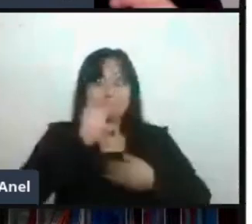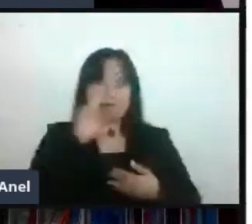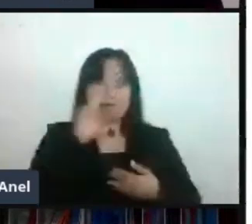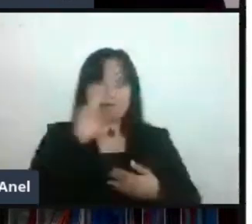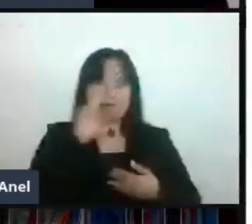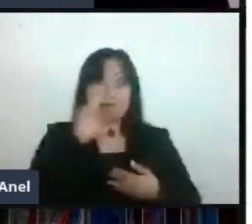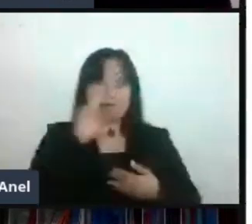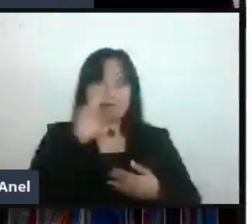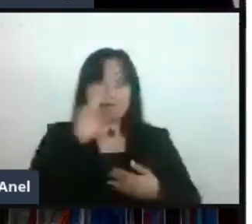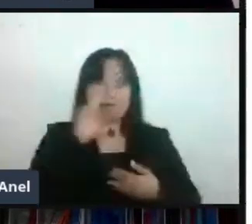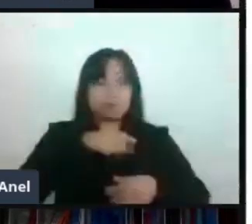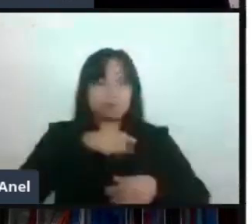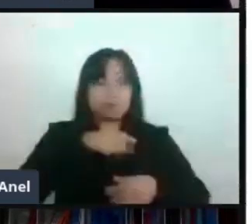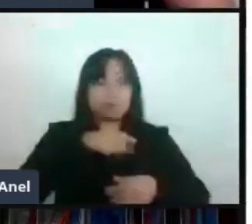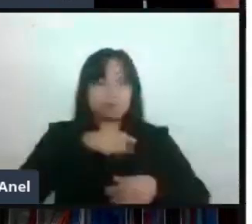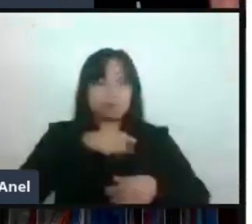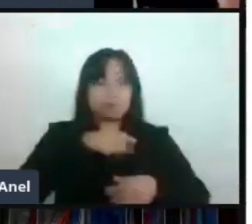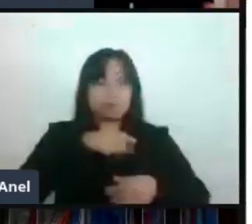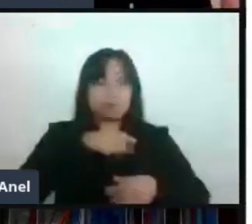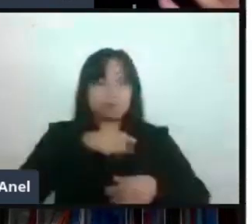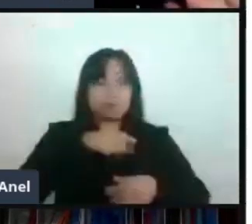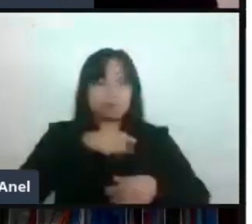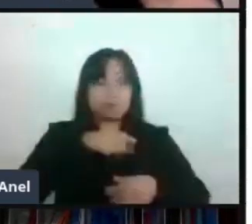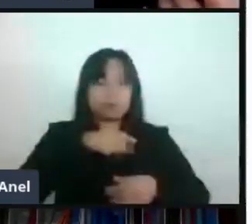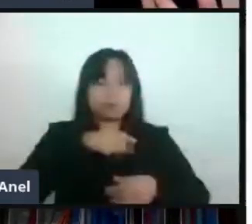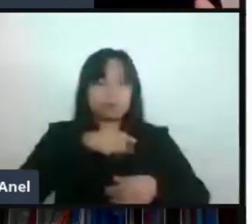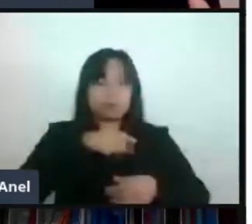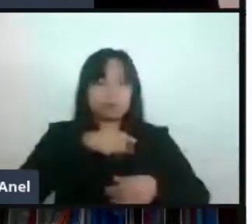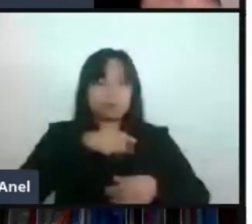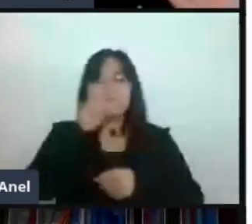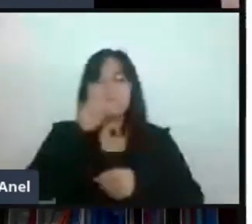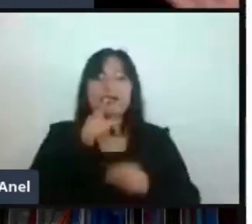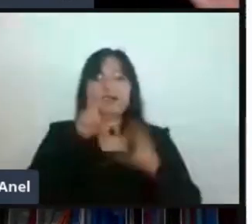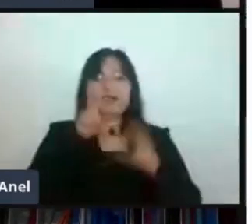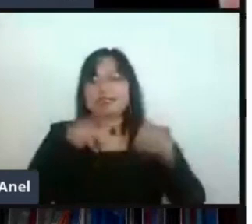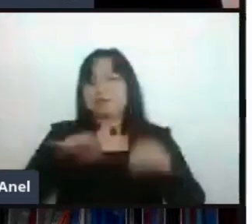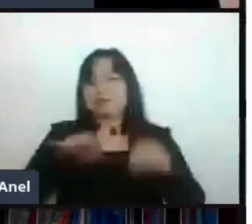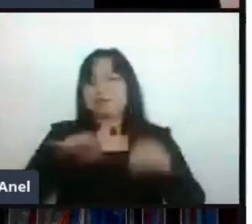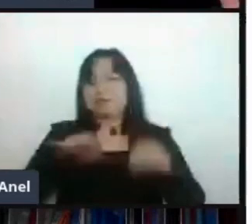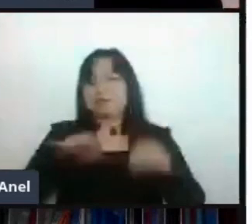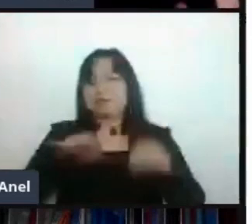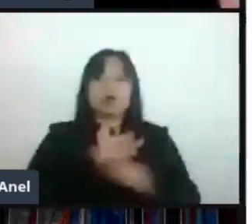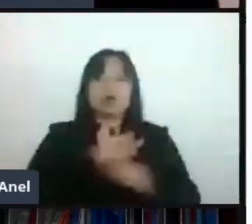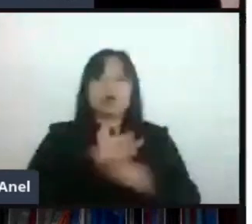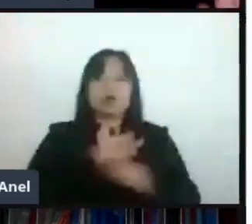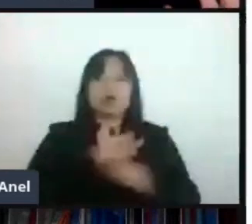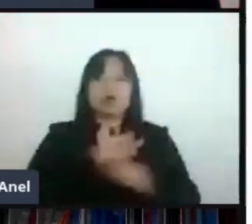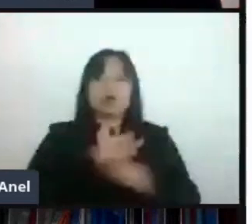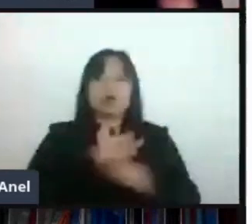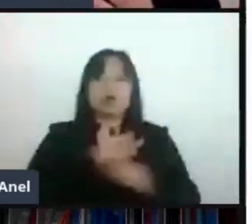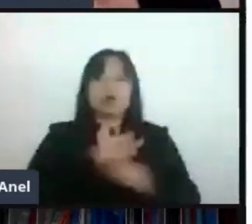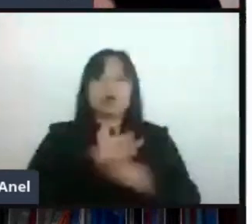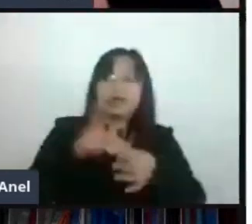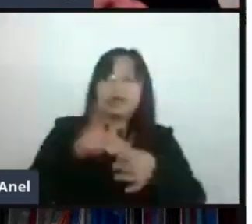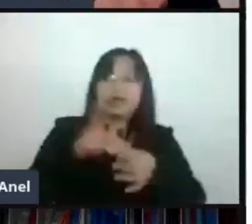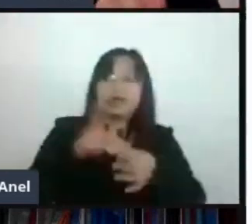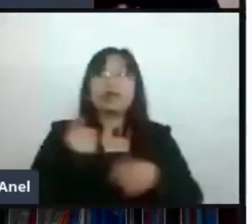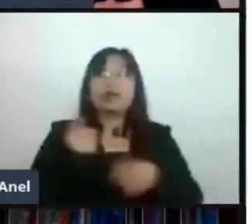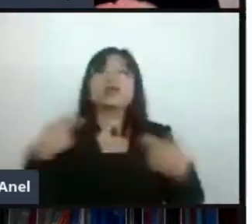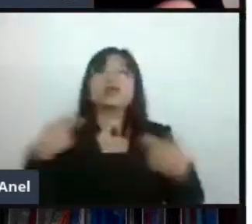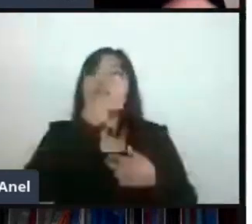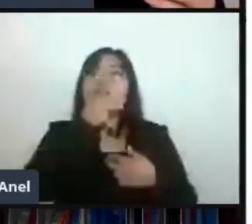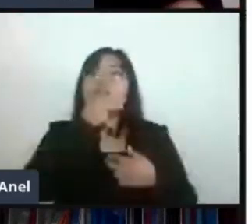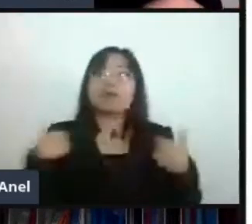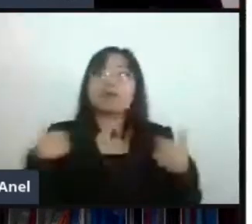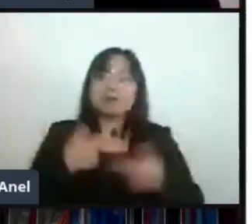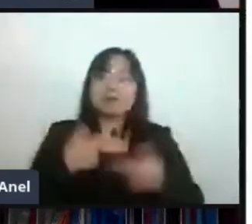ir registrando. Y va a ser un tema muy interesante y muy bonito. Es cómo involucramos a los padres de familia en el aprendizaje a